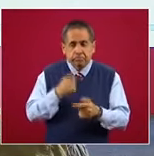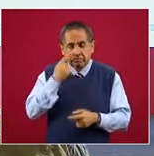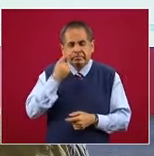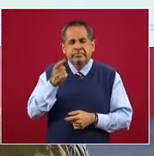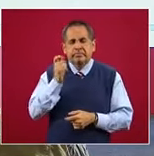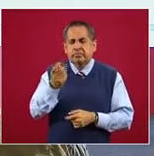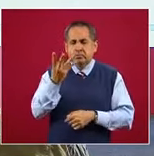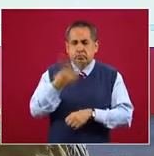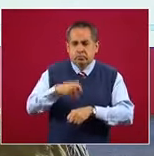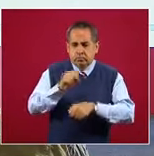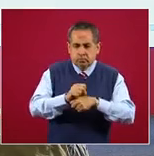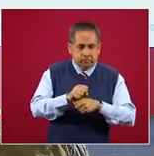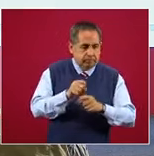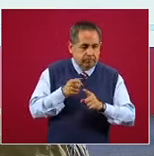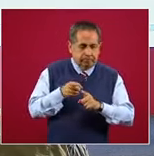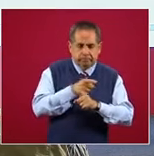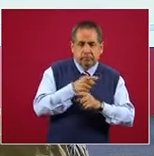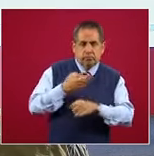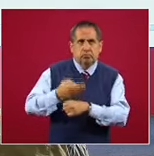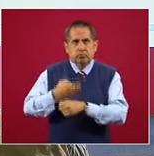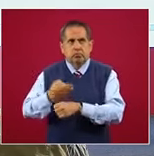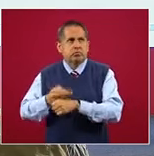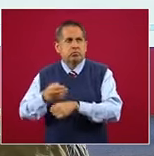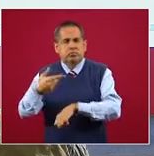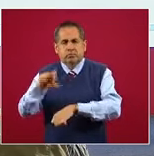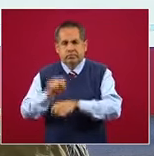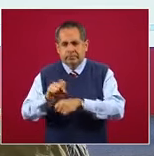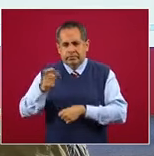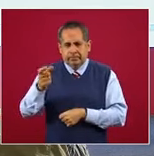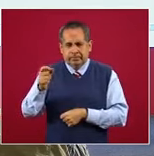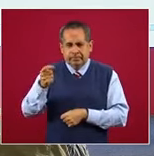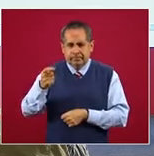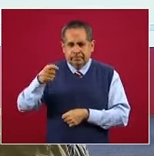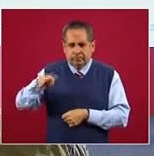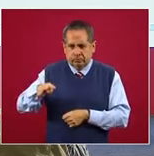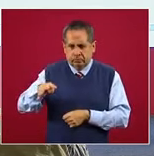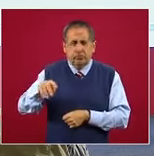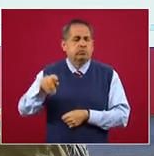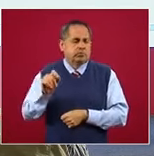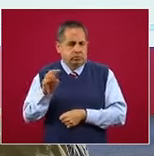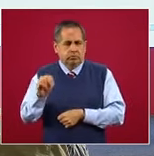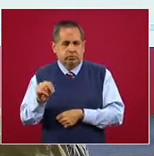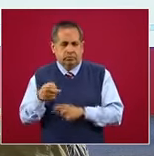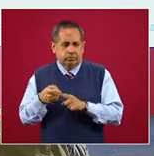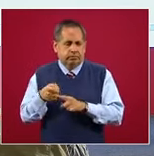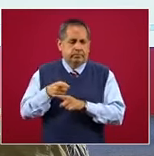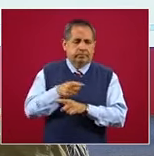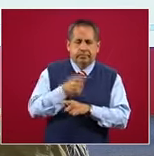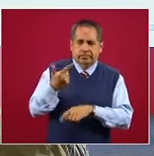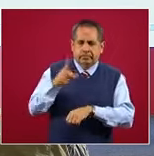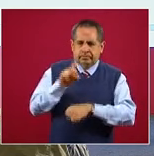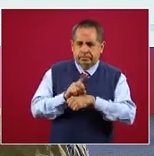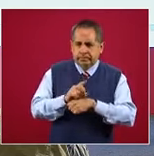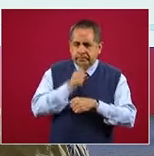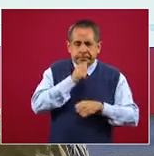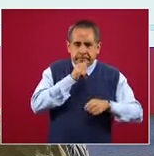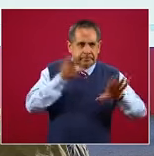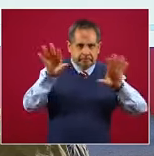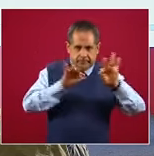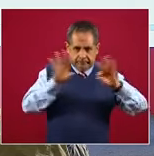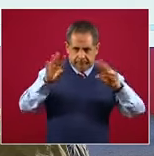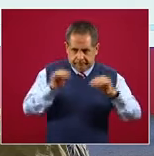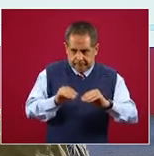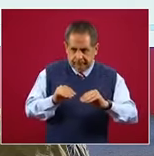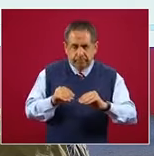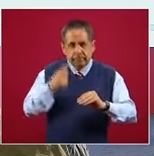estamos iniciando prácticamente la semana 29, por lo tanto siempre dejamos 7 días que no